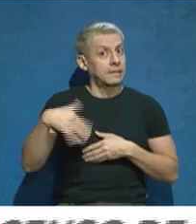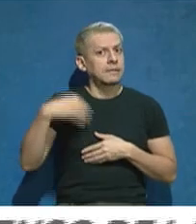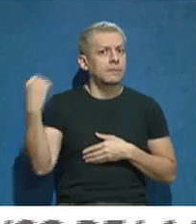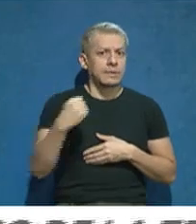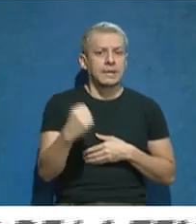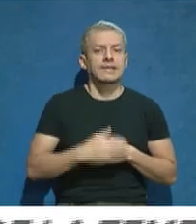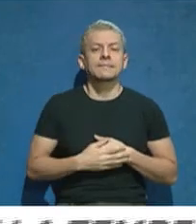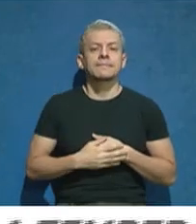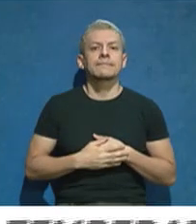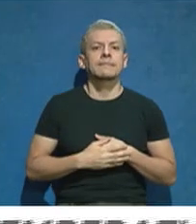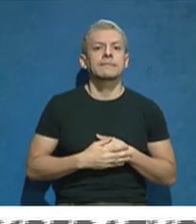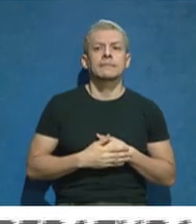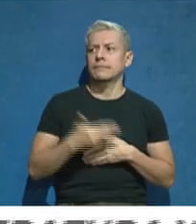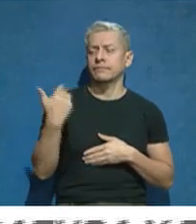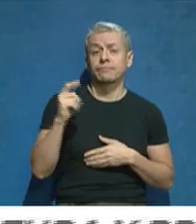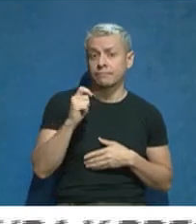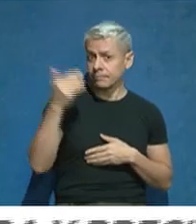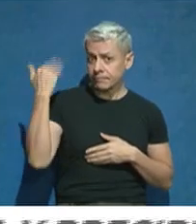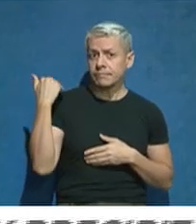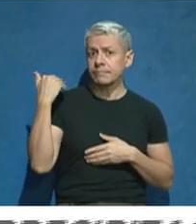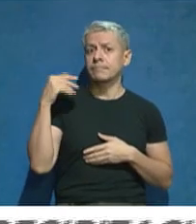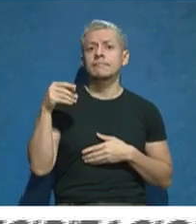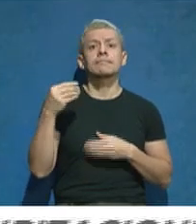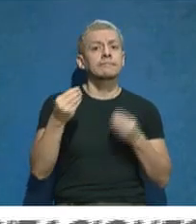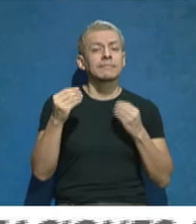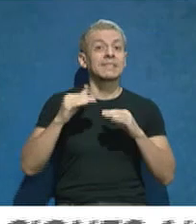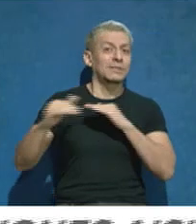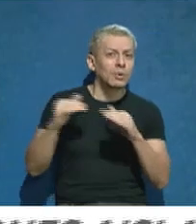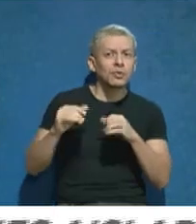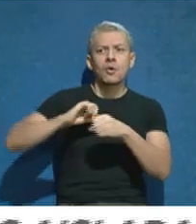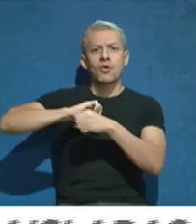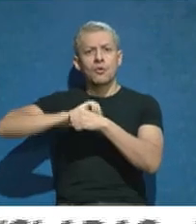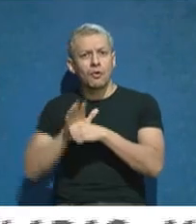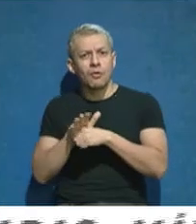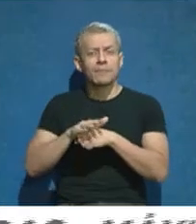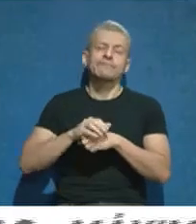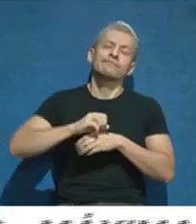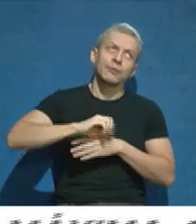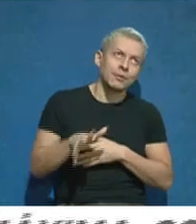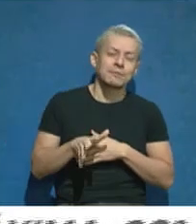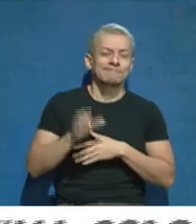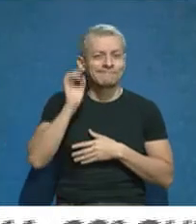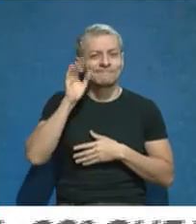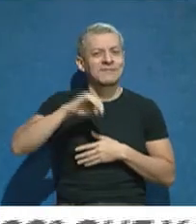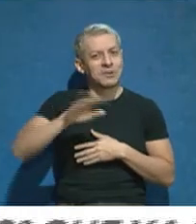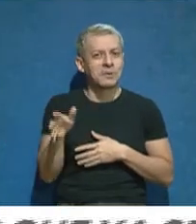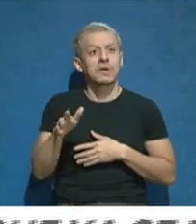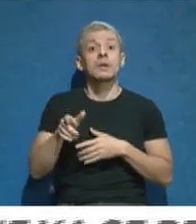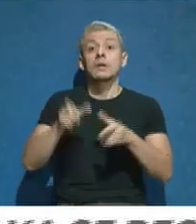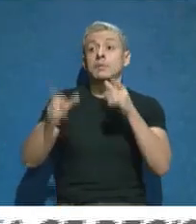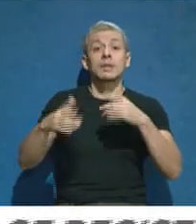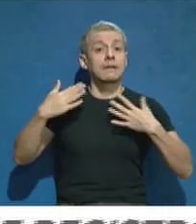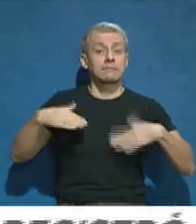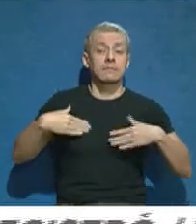importantes. En los últimos días del mes pasado comenzaron a ocurrir estos hechos, es lo que grafica la nota. Los sujetos van vestidos como si